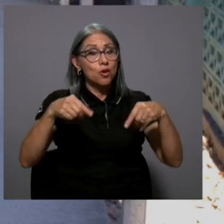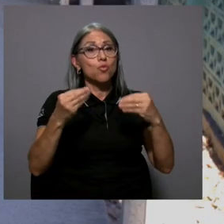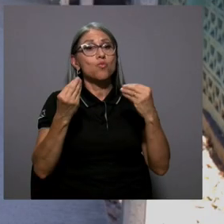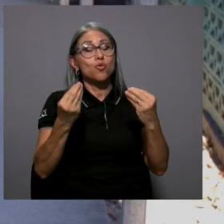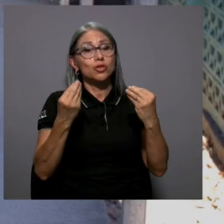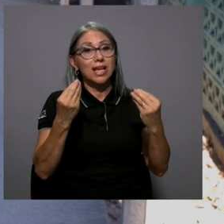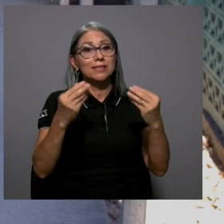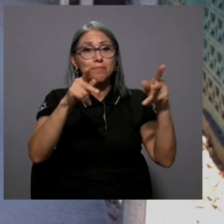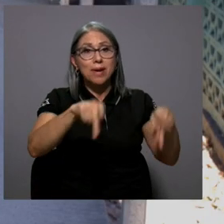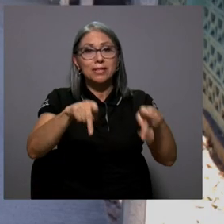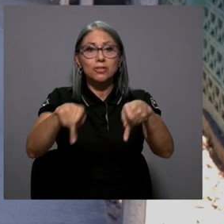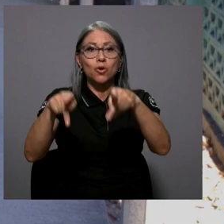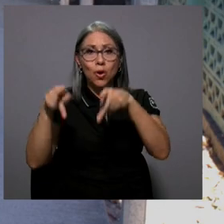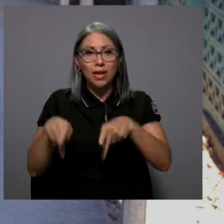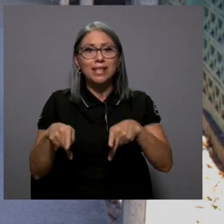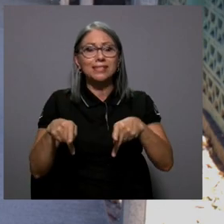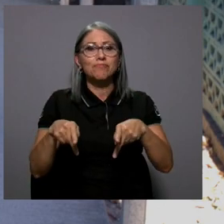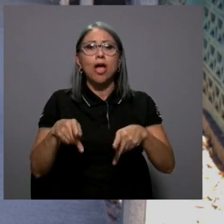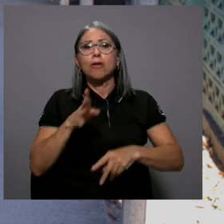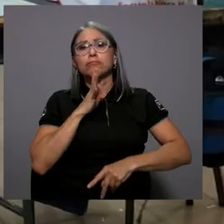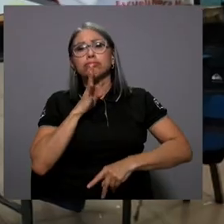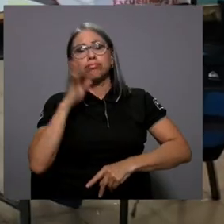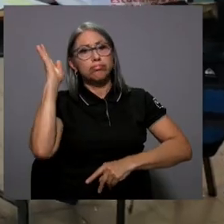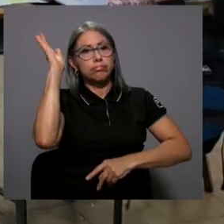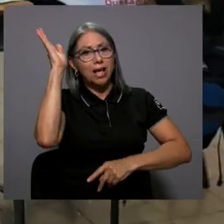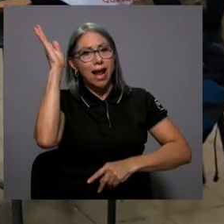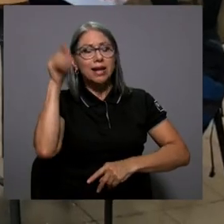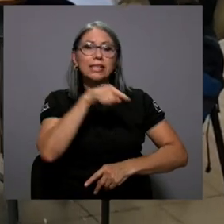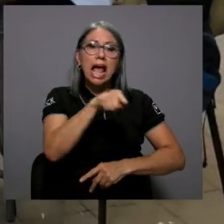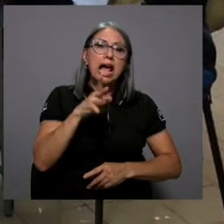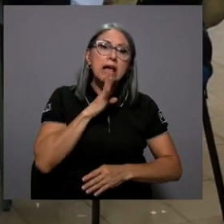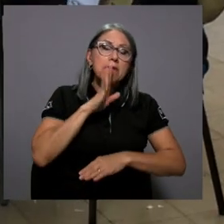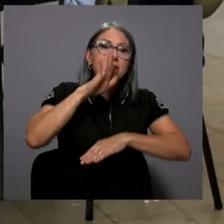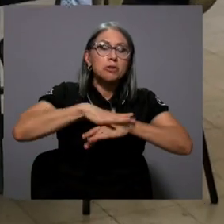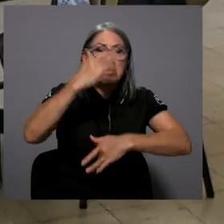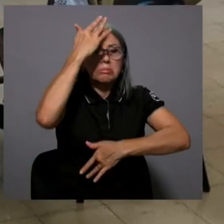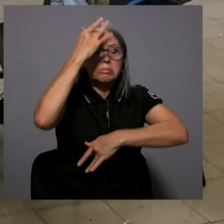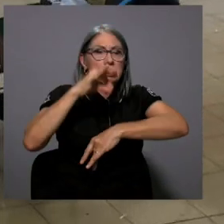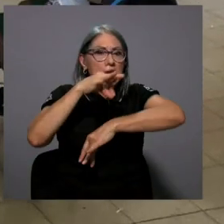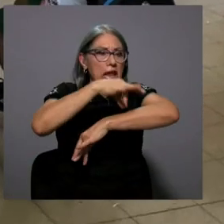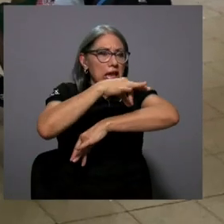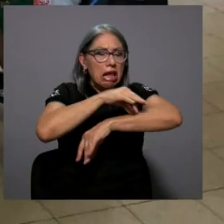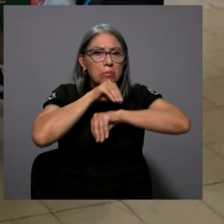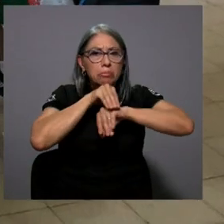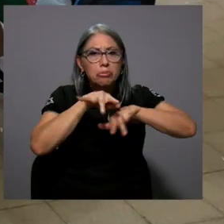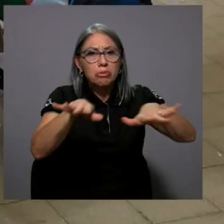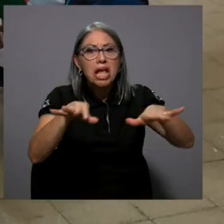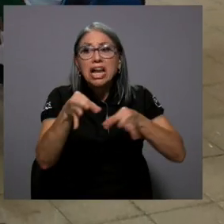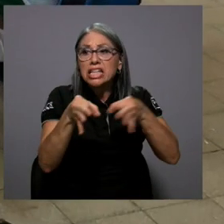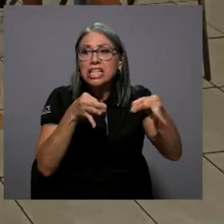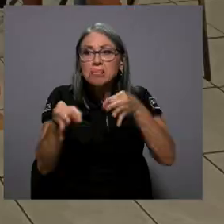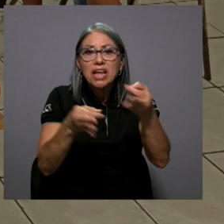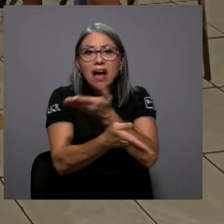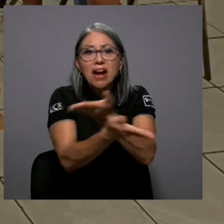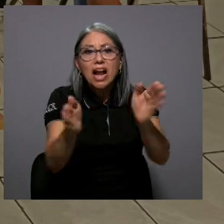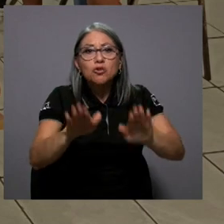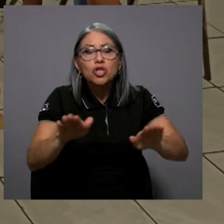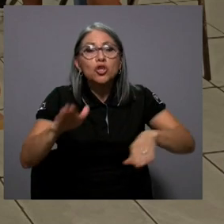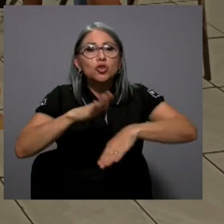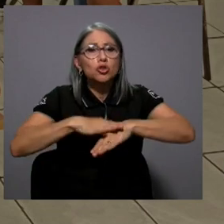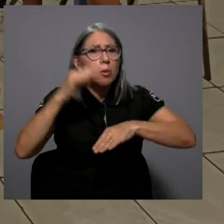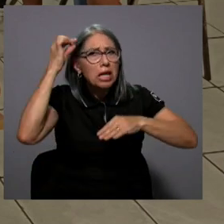muchas personas, dieron charlas donde hablaban del dengue, les explicaban a los chicos de los